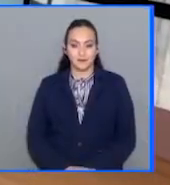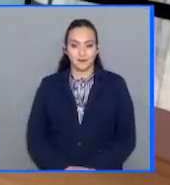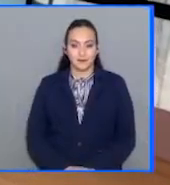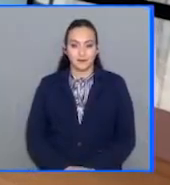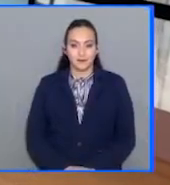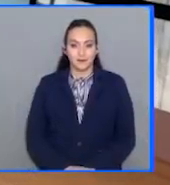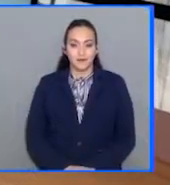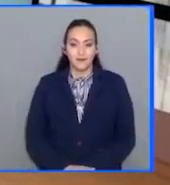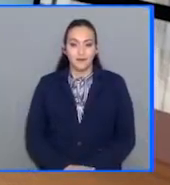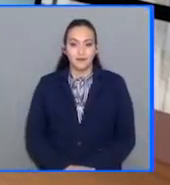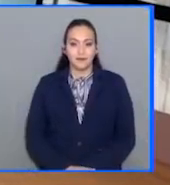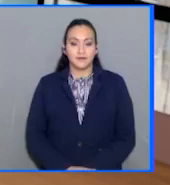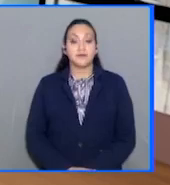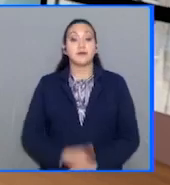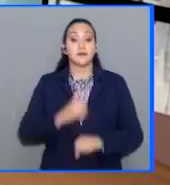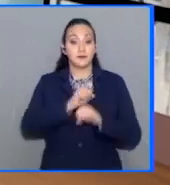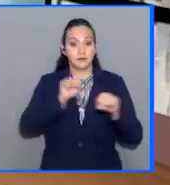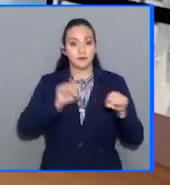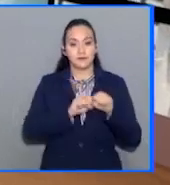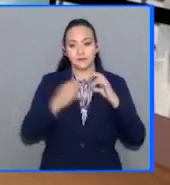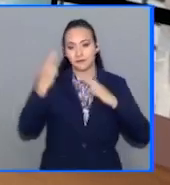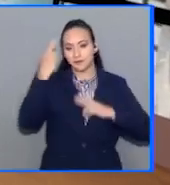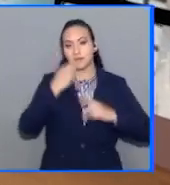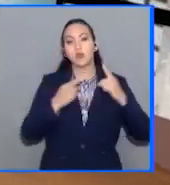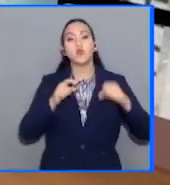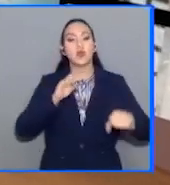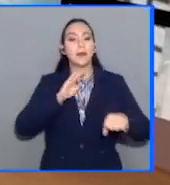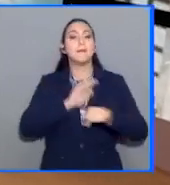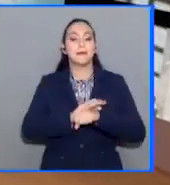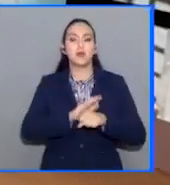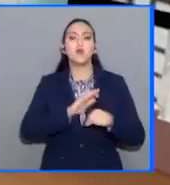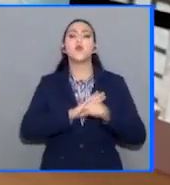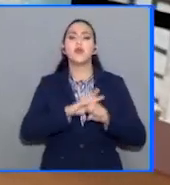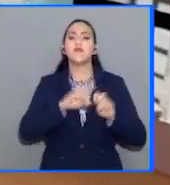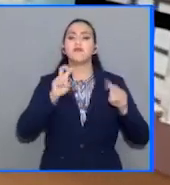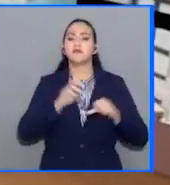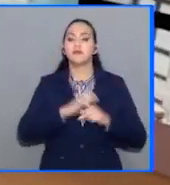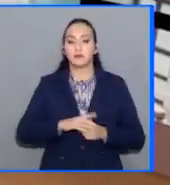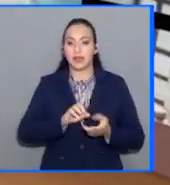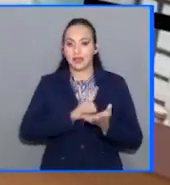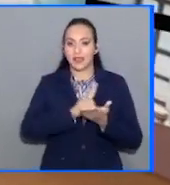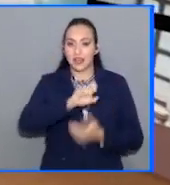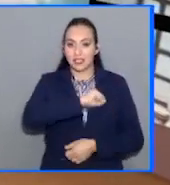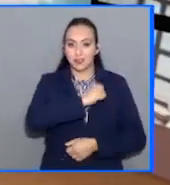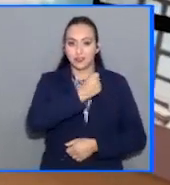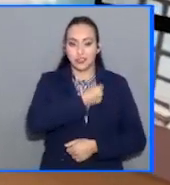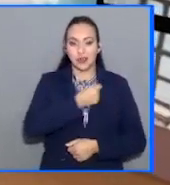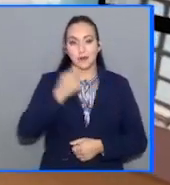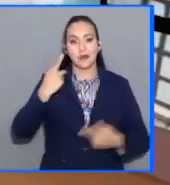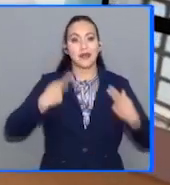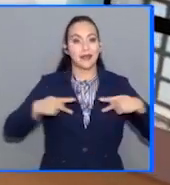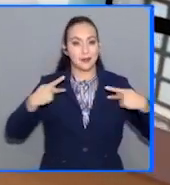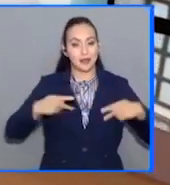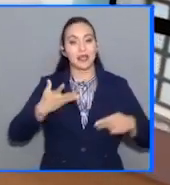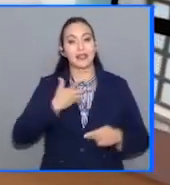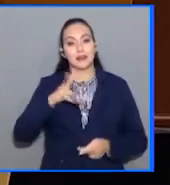La primera sala resolvió un amparo indirecto relacionado con el derecho a la salud de las personas con